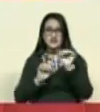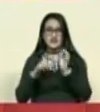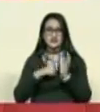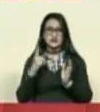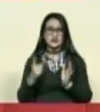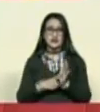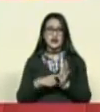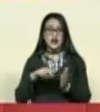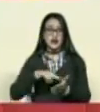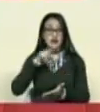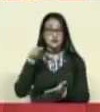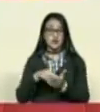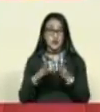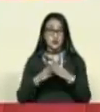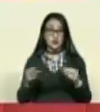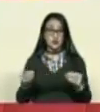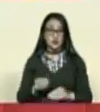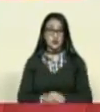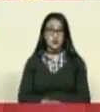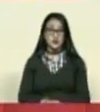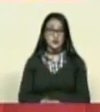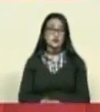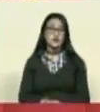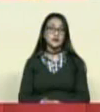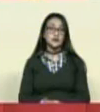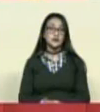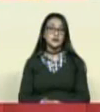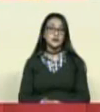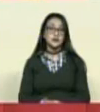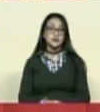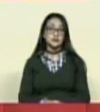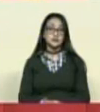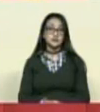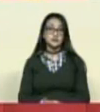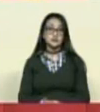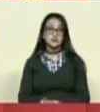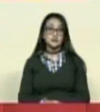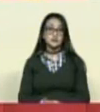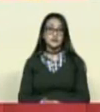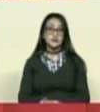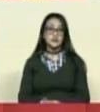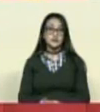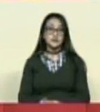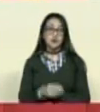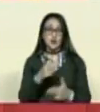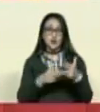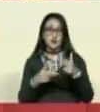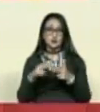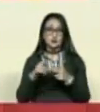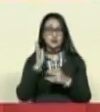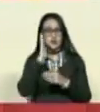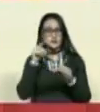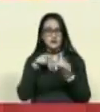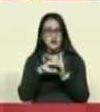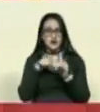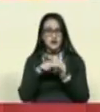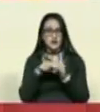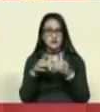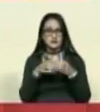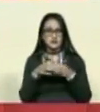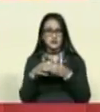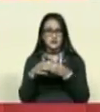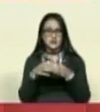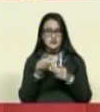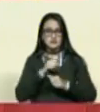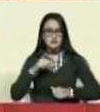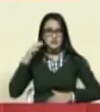integral a nivel nacional. La JADI, correcto. Construcción del dormitorio de tropas de la Comandancia General